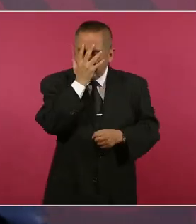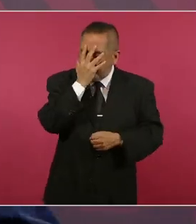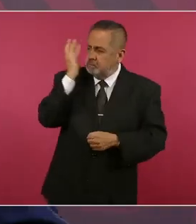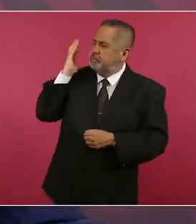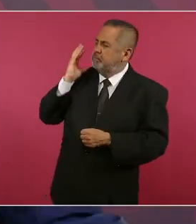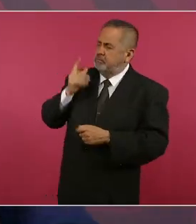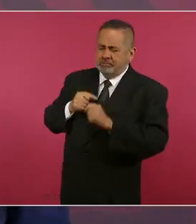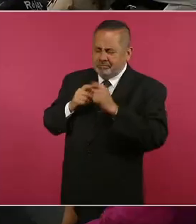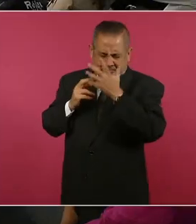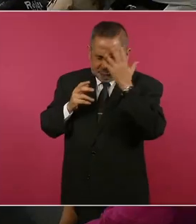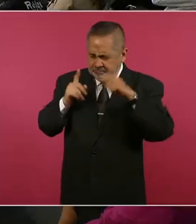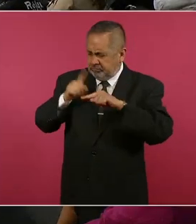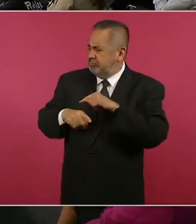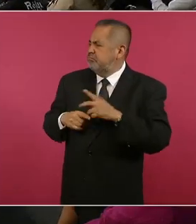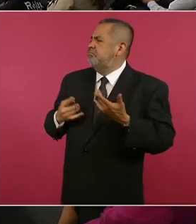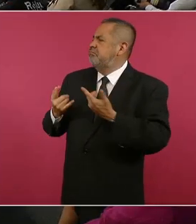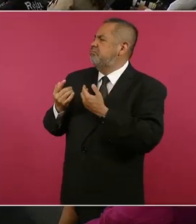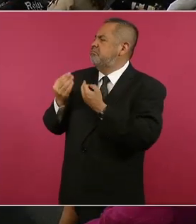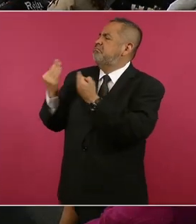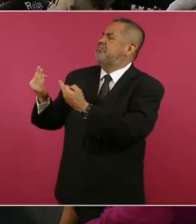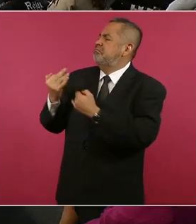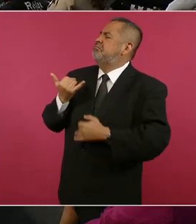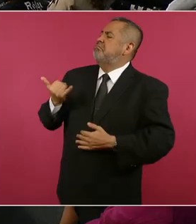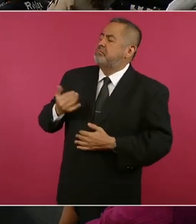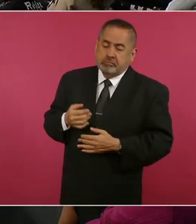Ya es fuera máscaras.